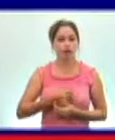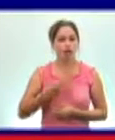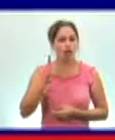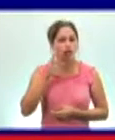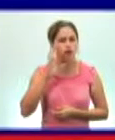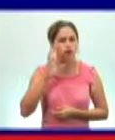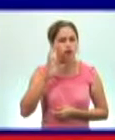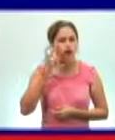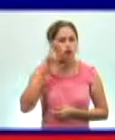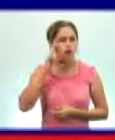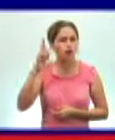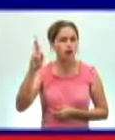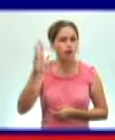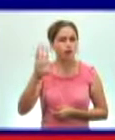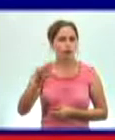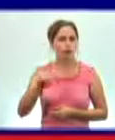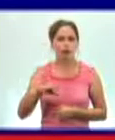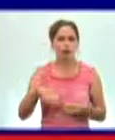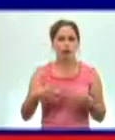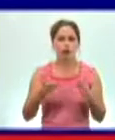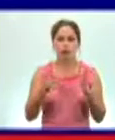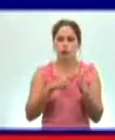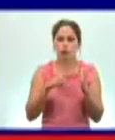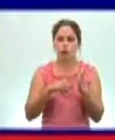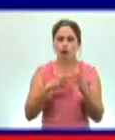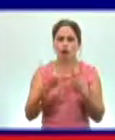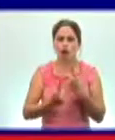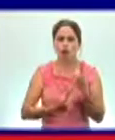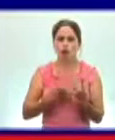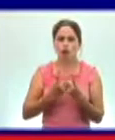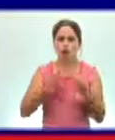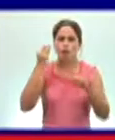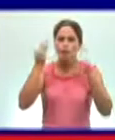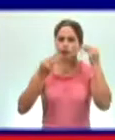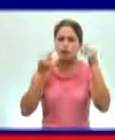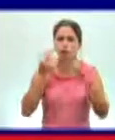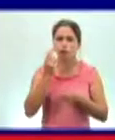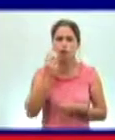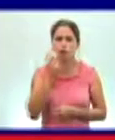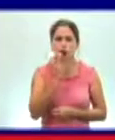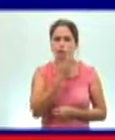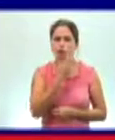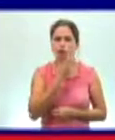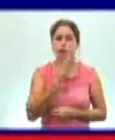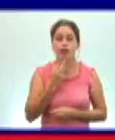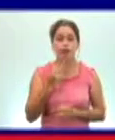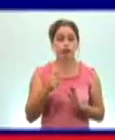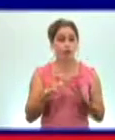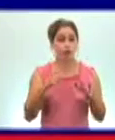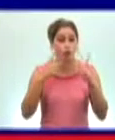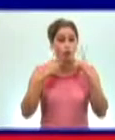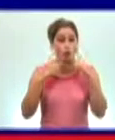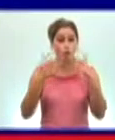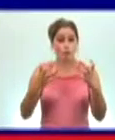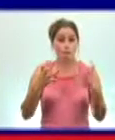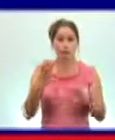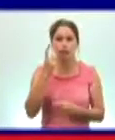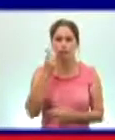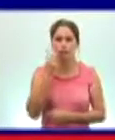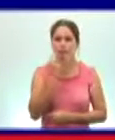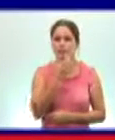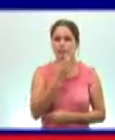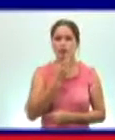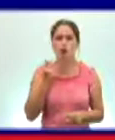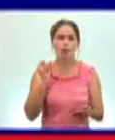de puntualizar algunos de los ideales de Martí que nos parecen son elementos esenciales. Y Martí comienza con